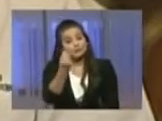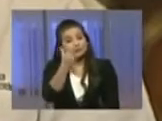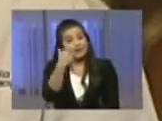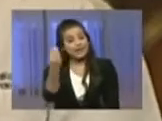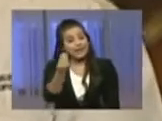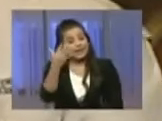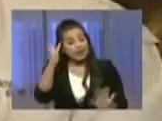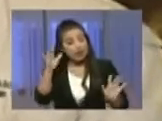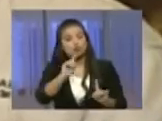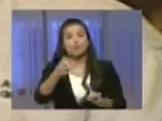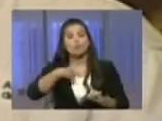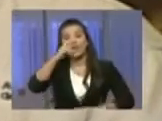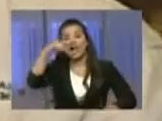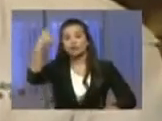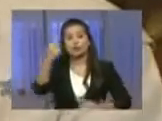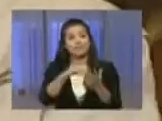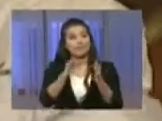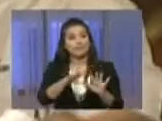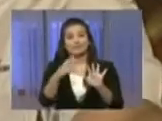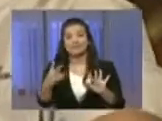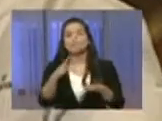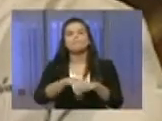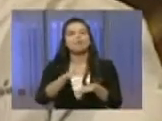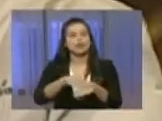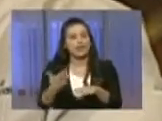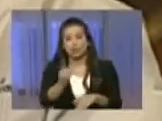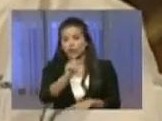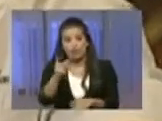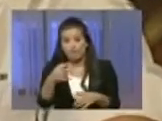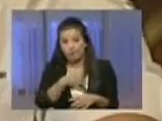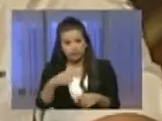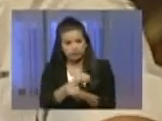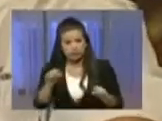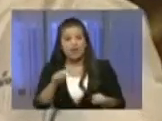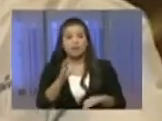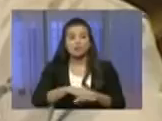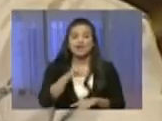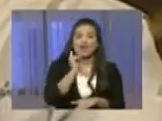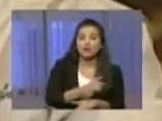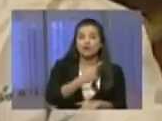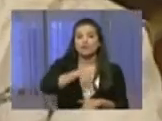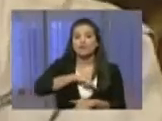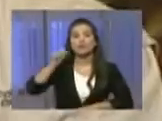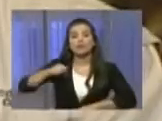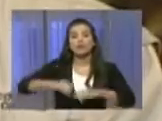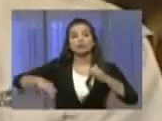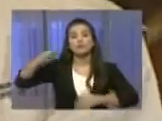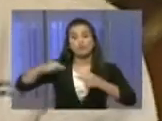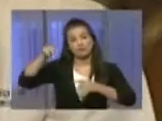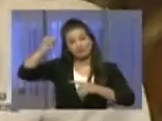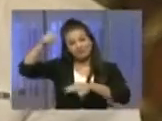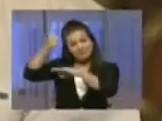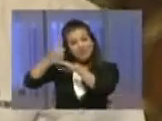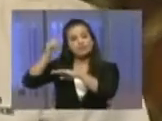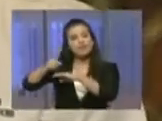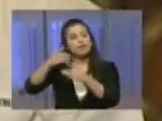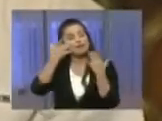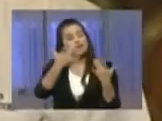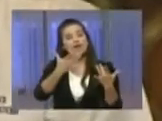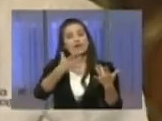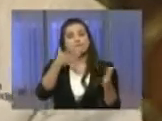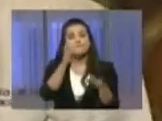realizar en el año 2017 porque que todavía tienen que responder los tribunales de la República de las más de